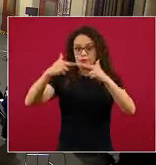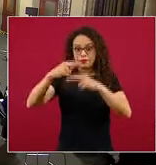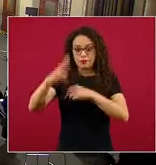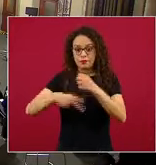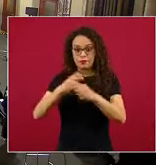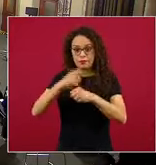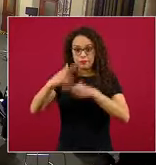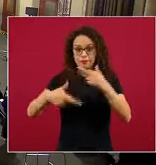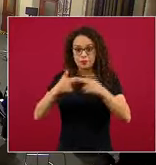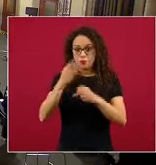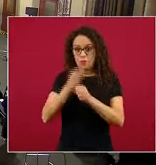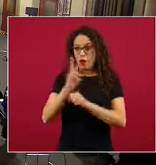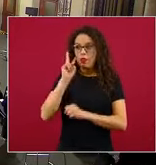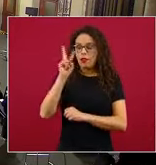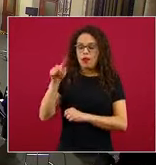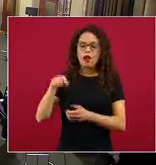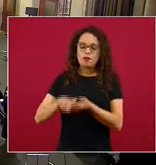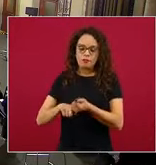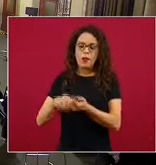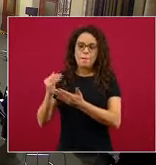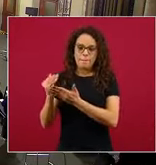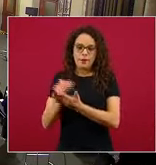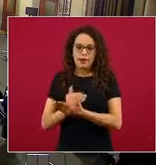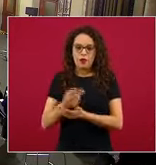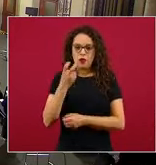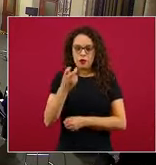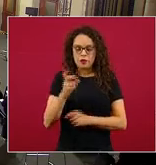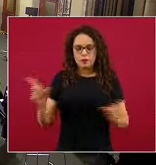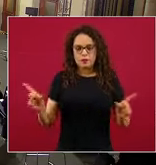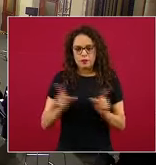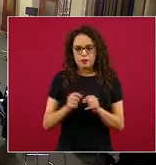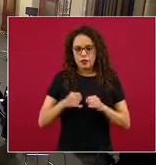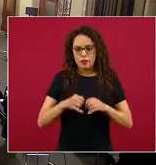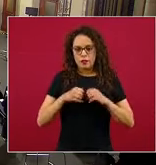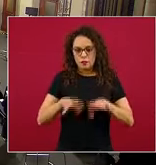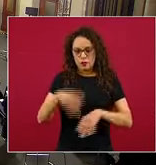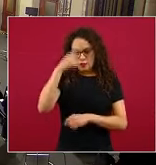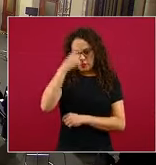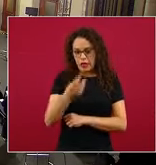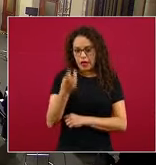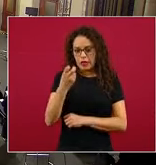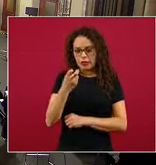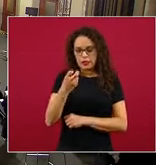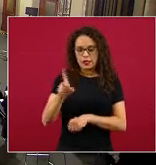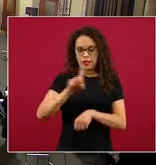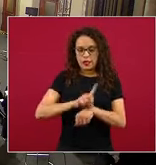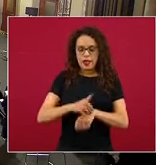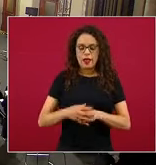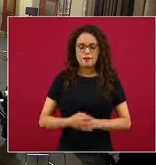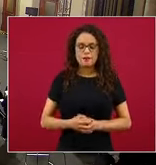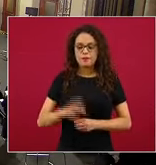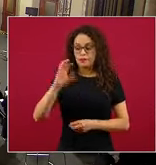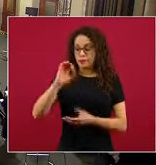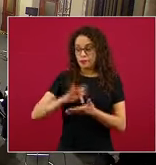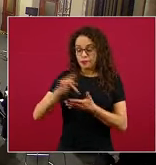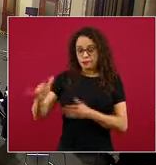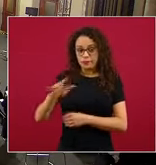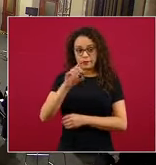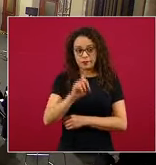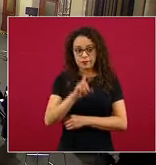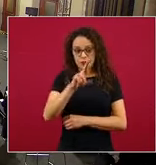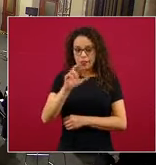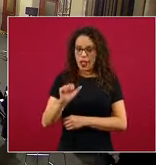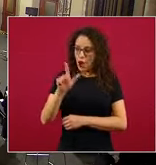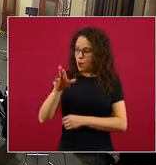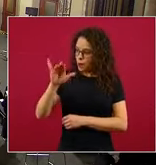que acabamos de observar. Esta sería la información y la actualización para esta noche. Gracias, doctora Lumía. Le pedimos a